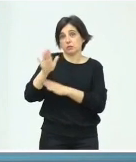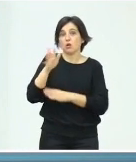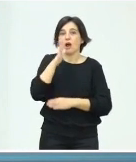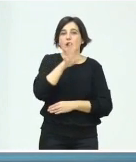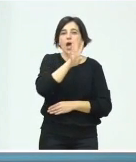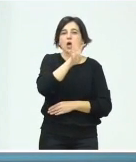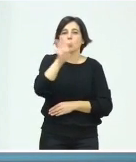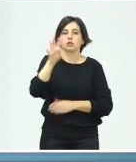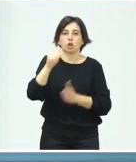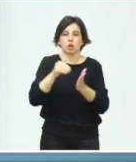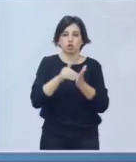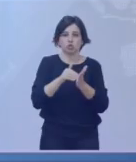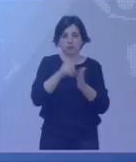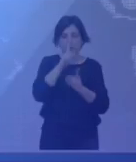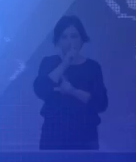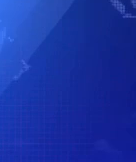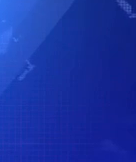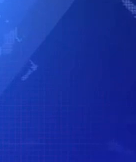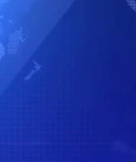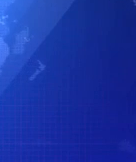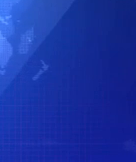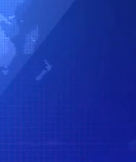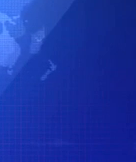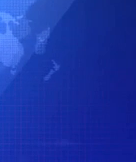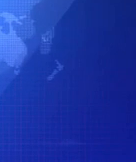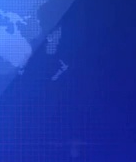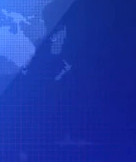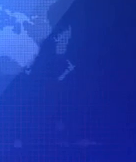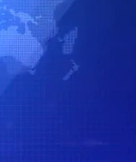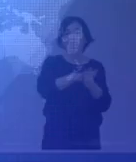los 400.000 para este 21.